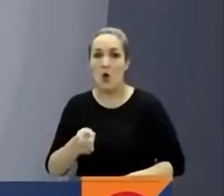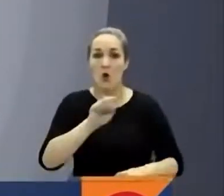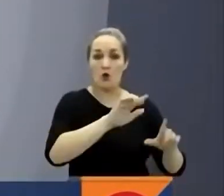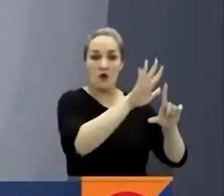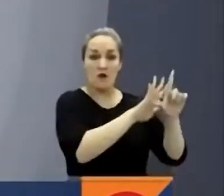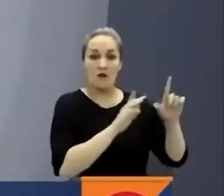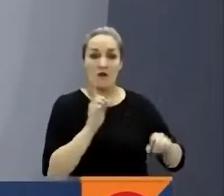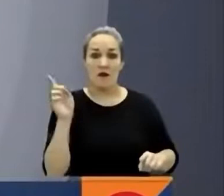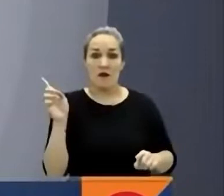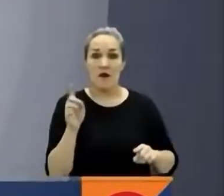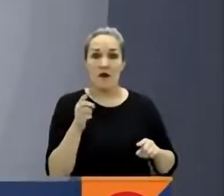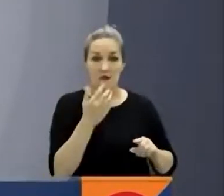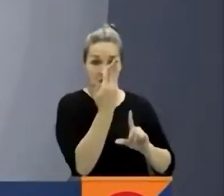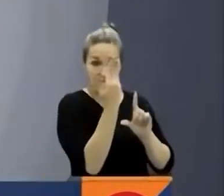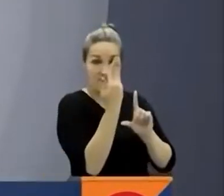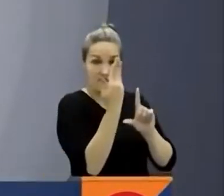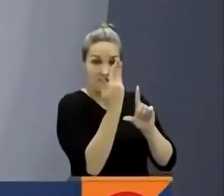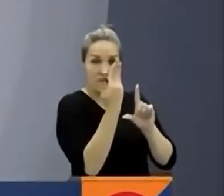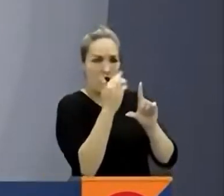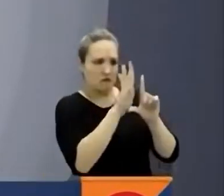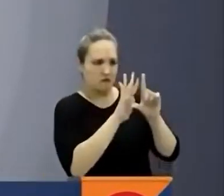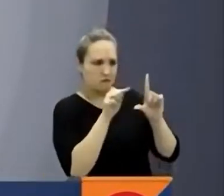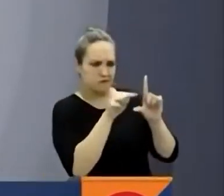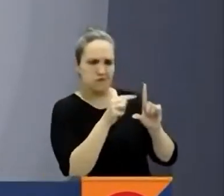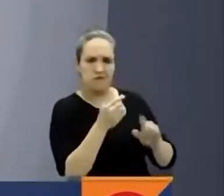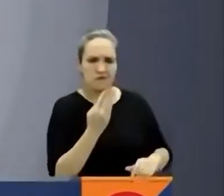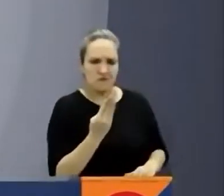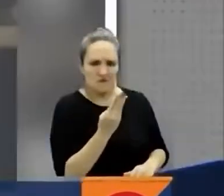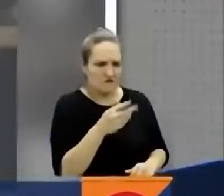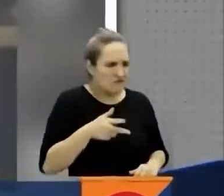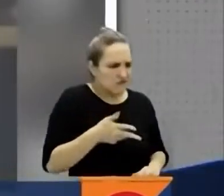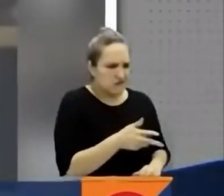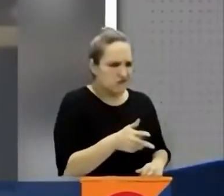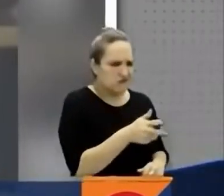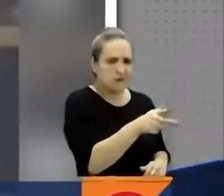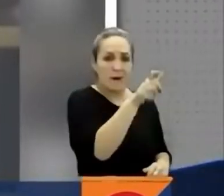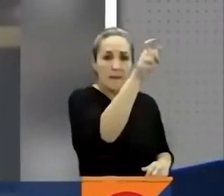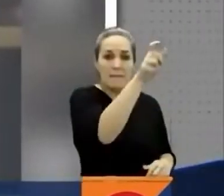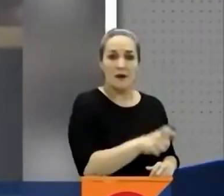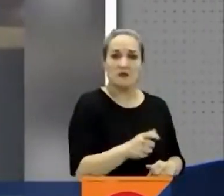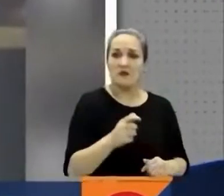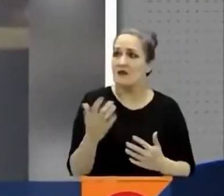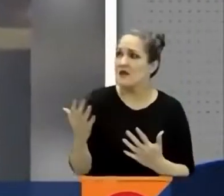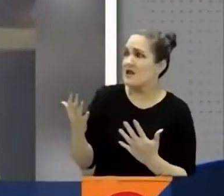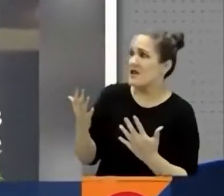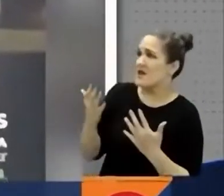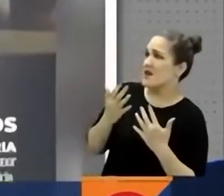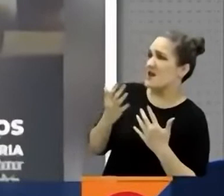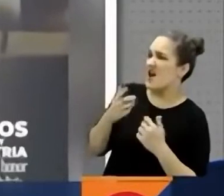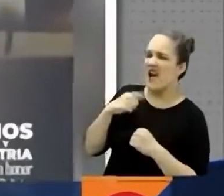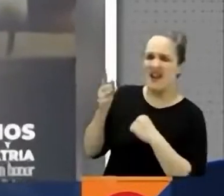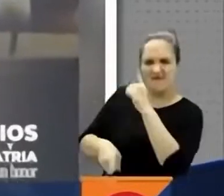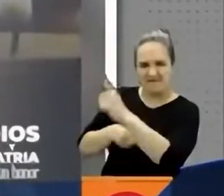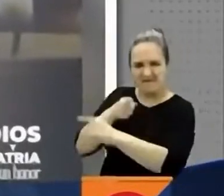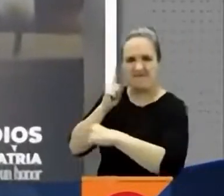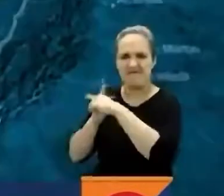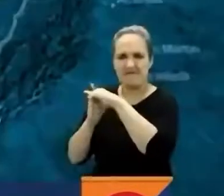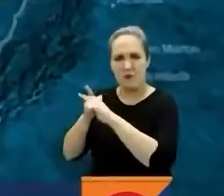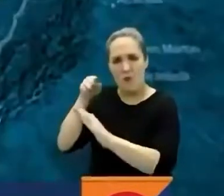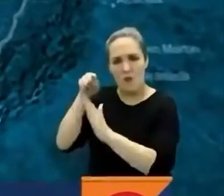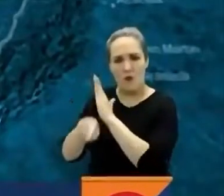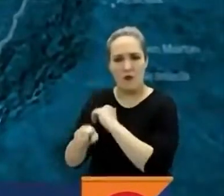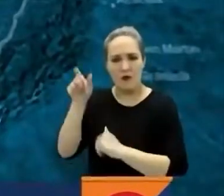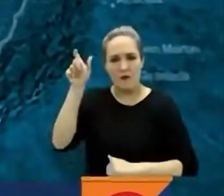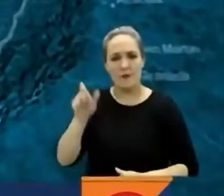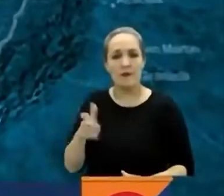persecución de la policía a alias Copete, integrante de la banda Los Carboneros, quien al verse acorralado asesinó al intendente Carlos Andrés Giraldo en